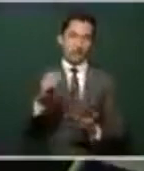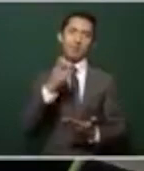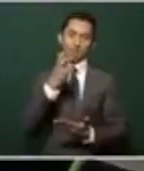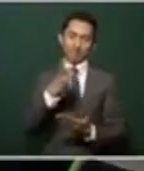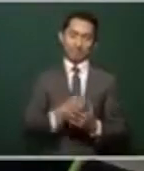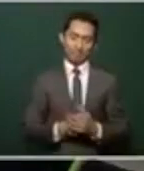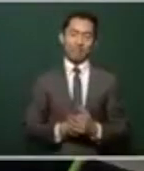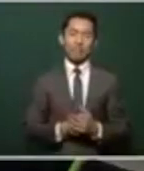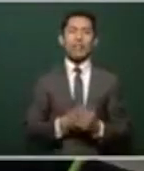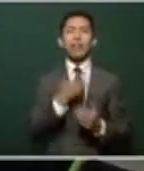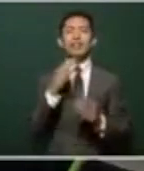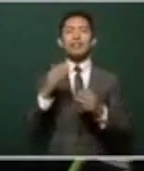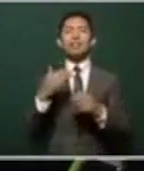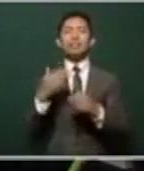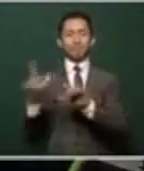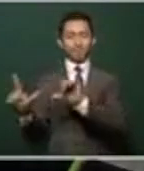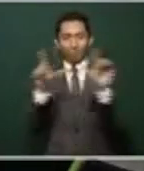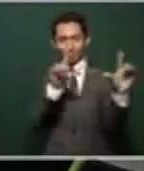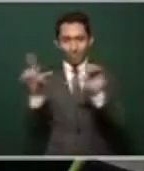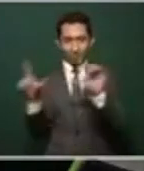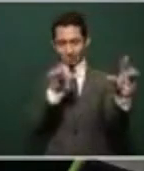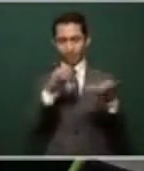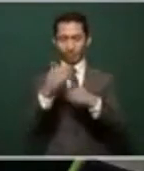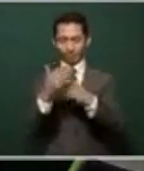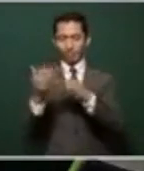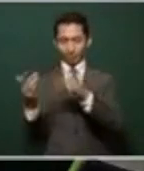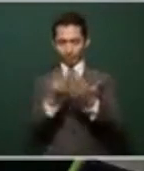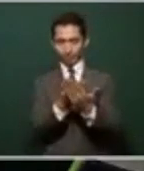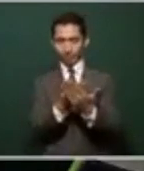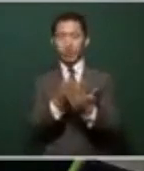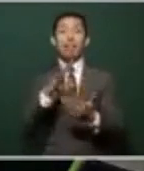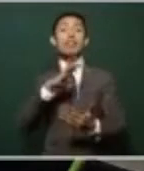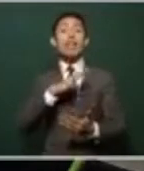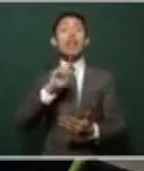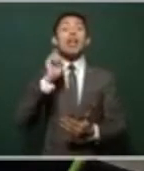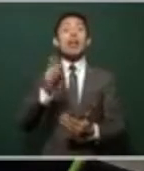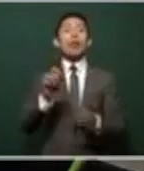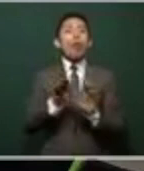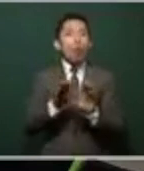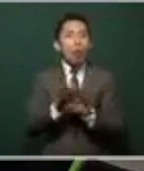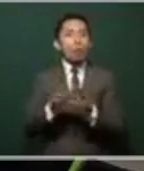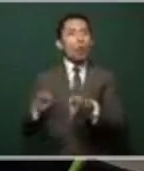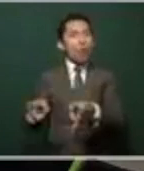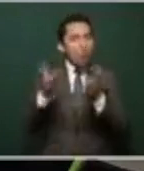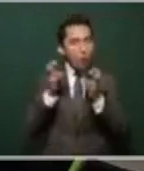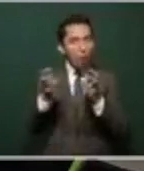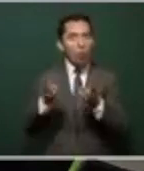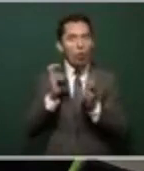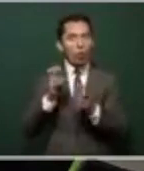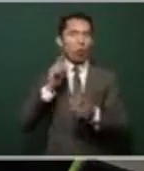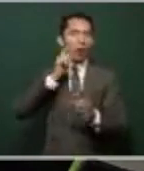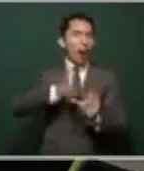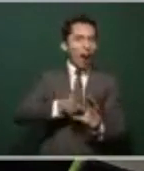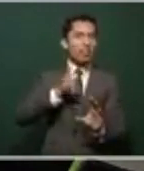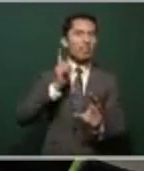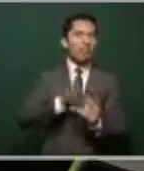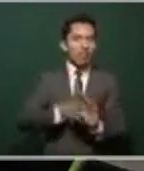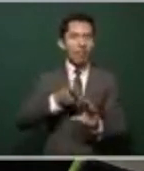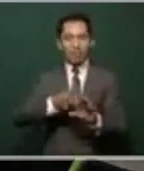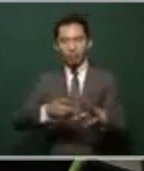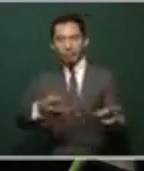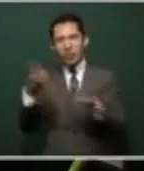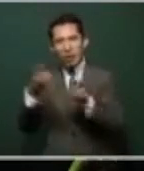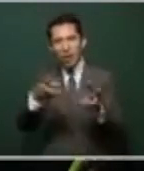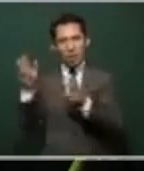presentarles están los resultados de los operativos en contra del robo de hidrocarburos. Y ustedes van a ver un avance